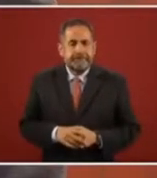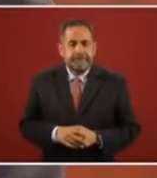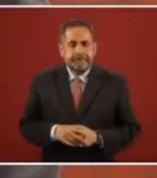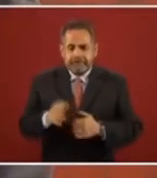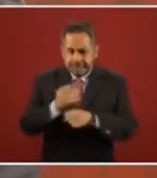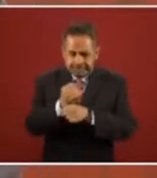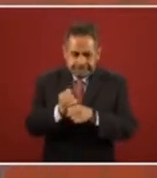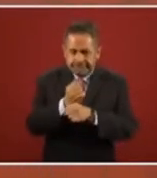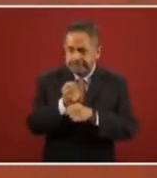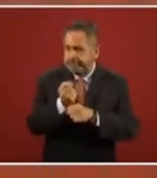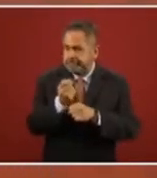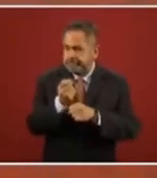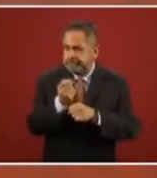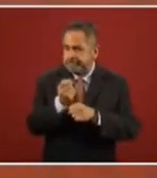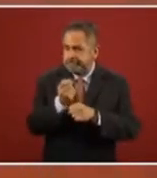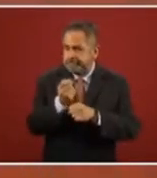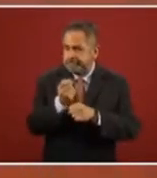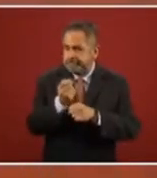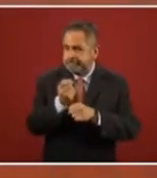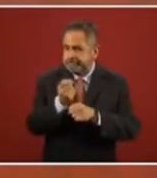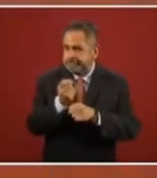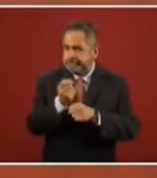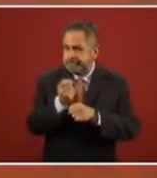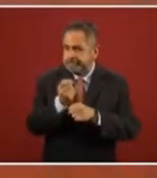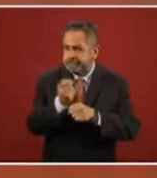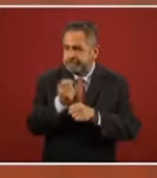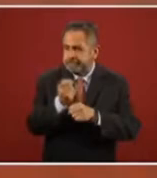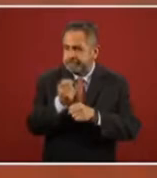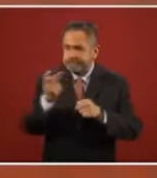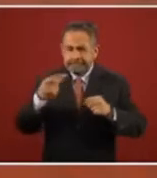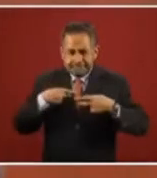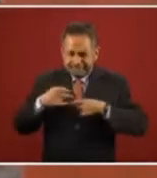investigadores de arte